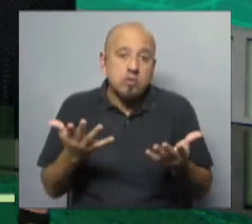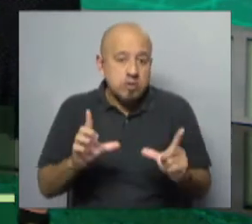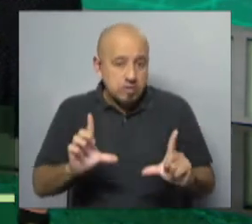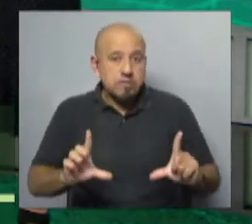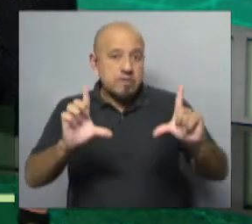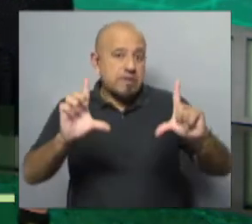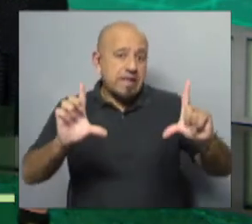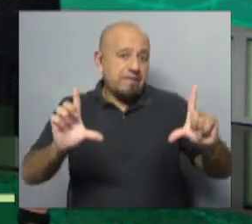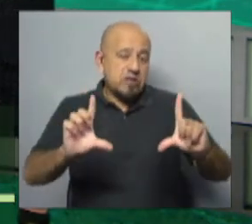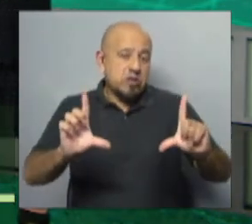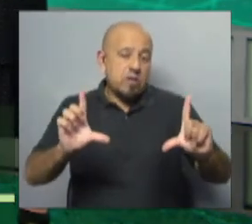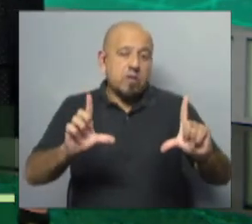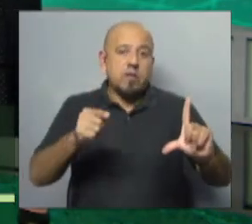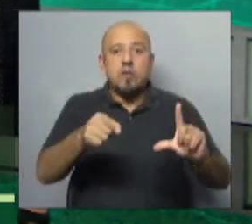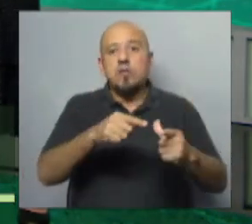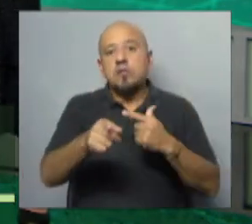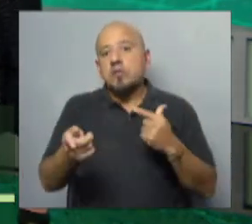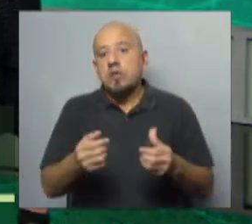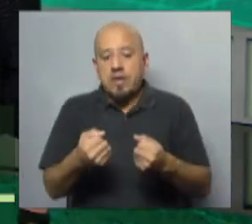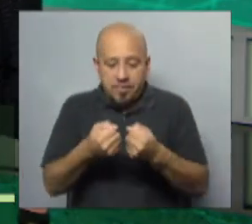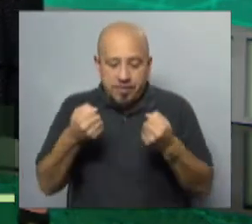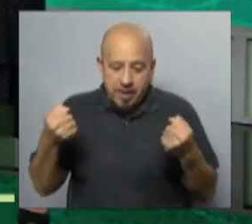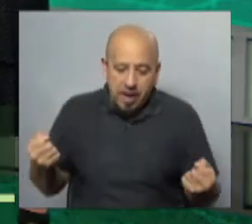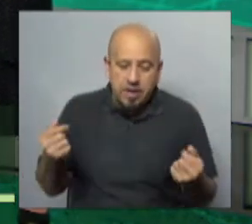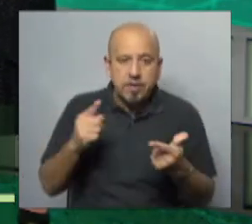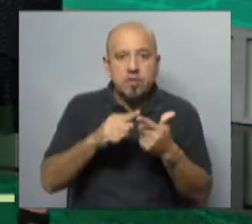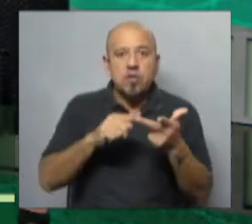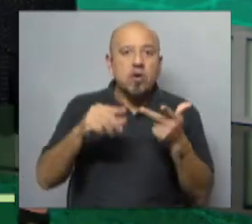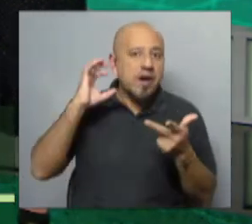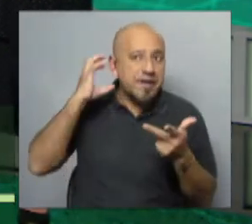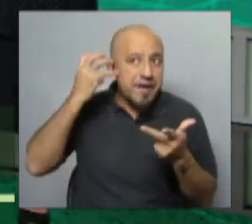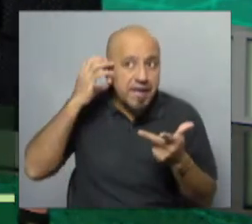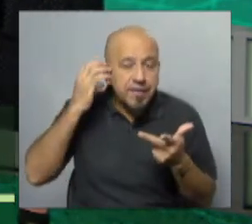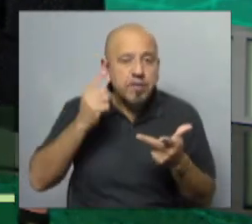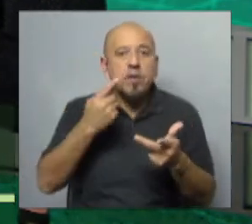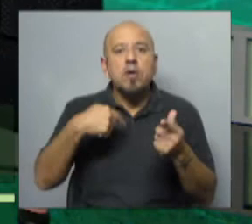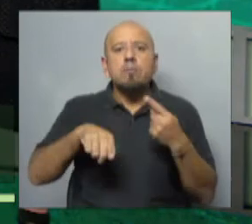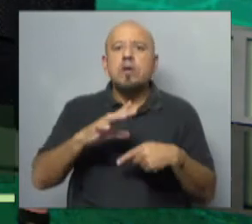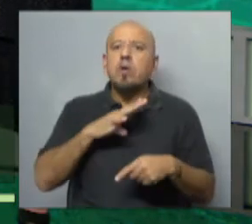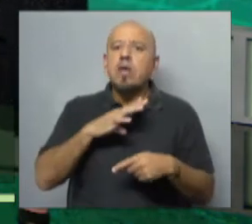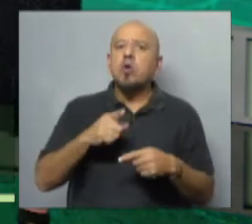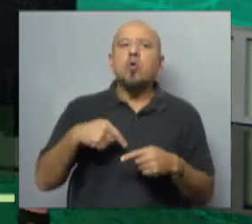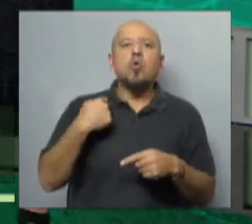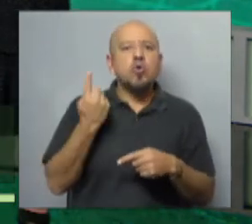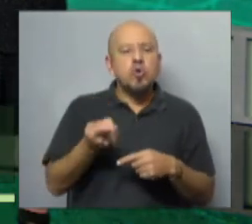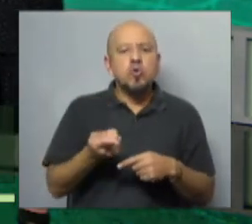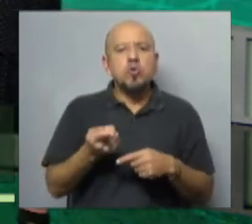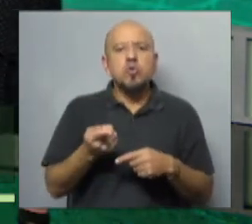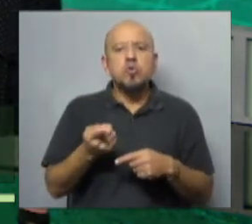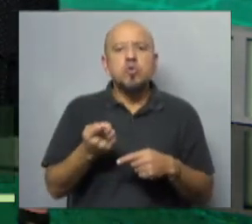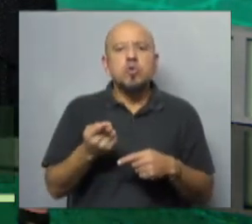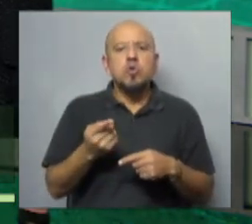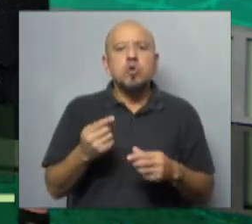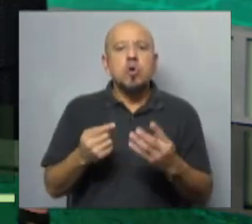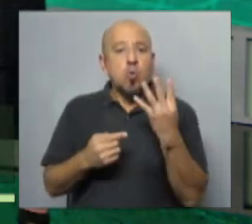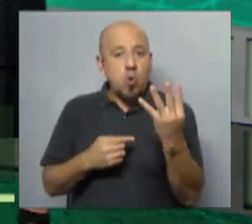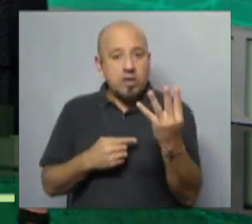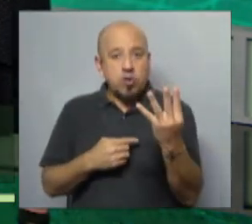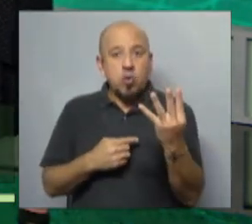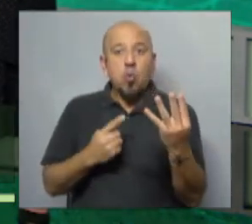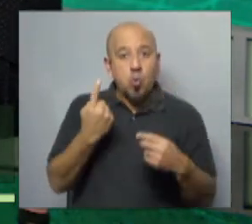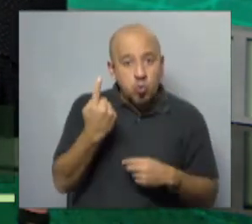la televisión por ejemplo la prensa escrita la radio pero sin embargo vemos que es llamativo que una de cada cuatro personas